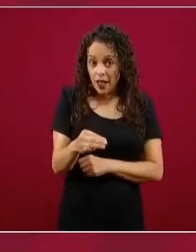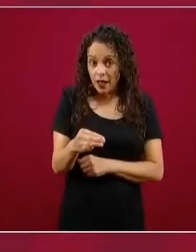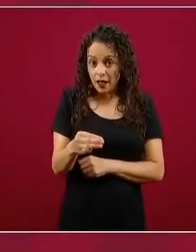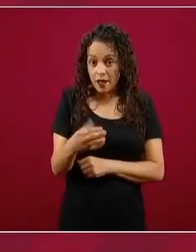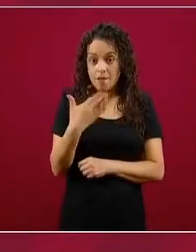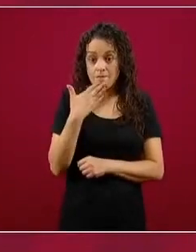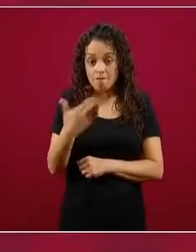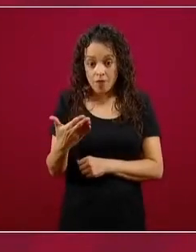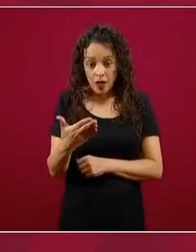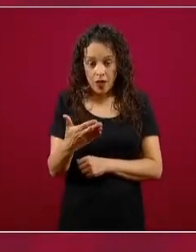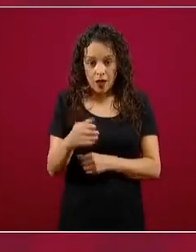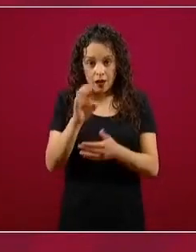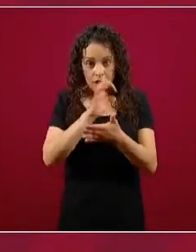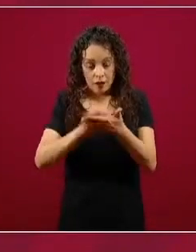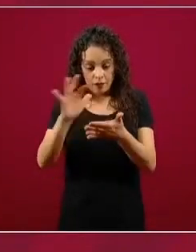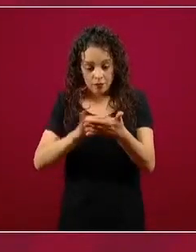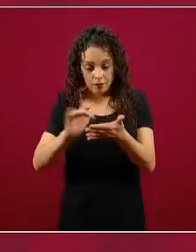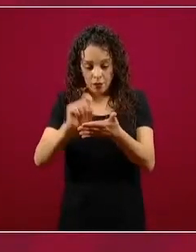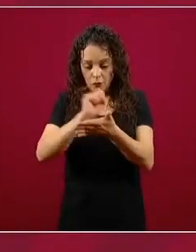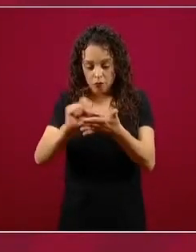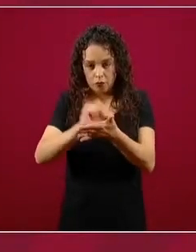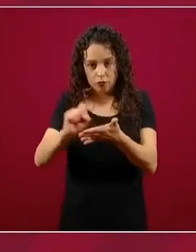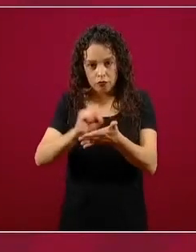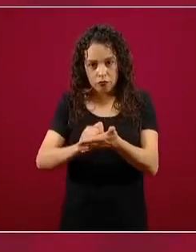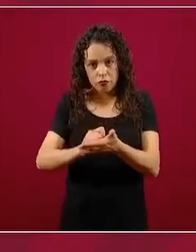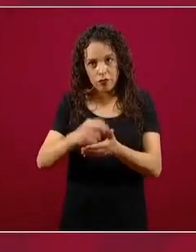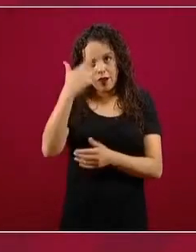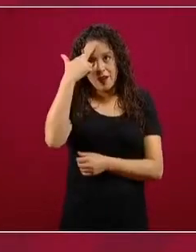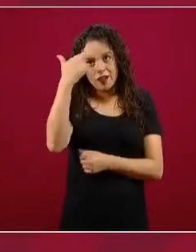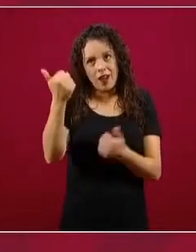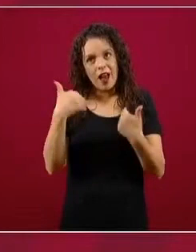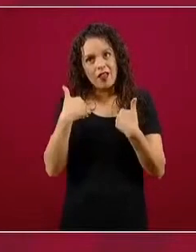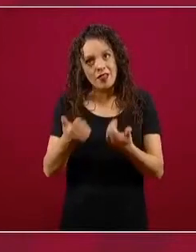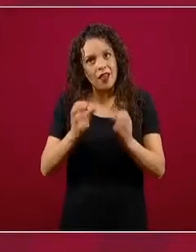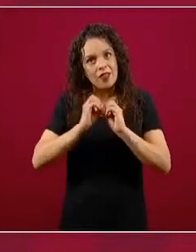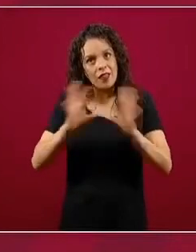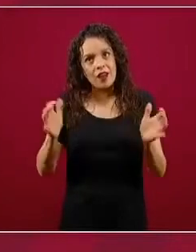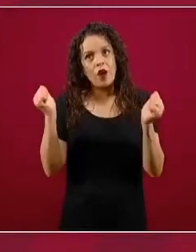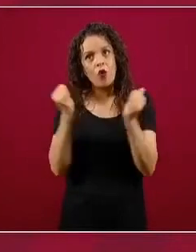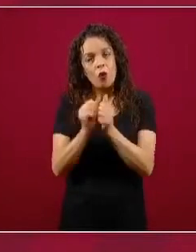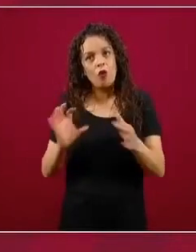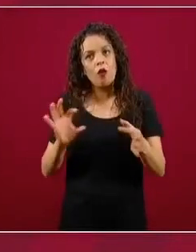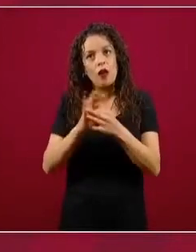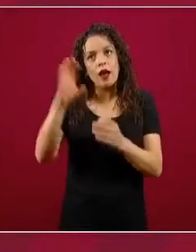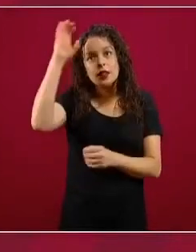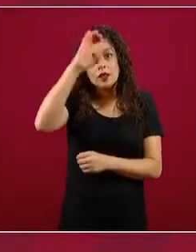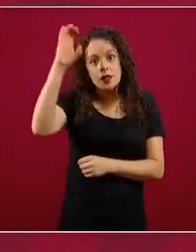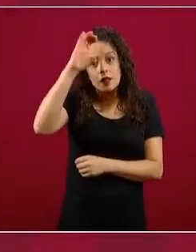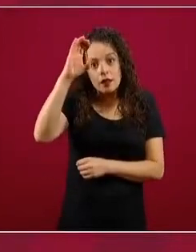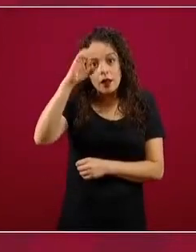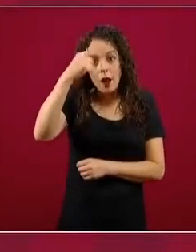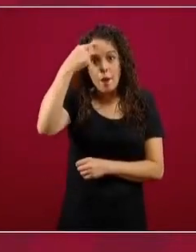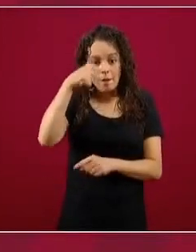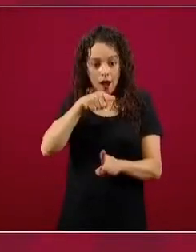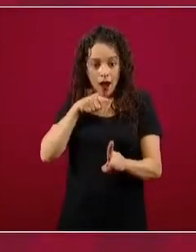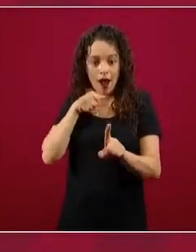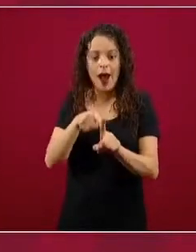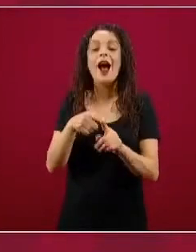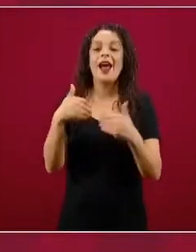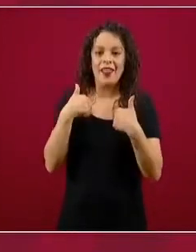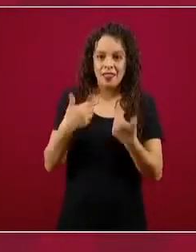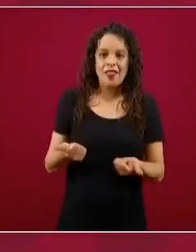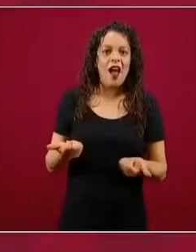articulado con un razonamiento técnico, científico, que estuviera encaminado a hacer luz del fenómeno. Yo he dicho aquí,